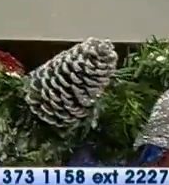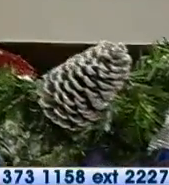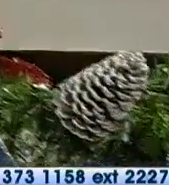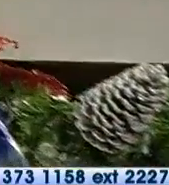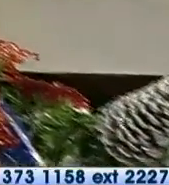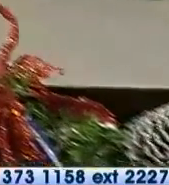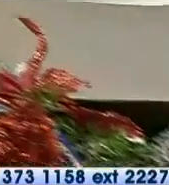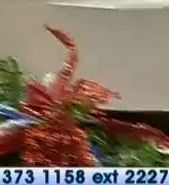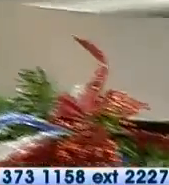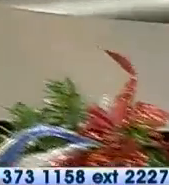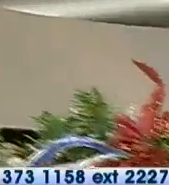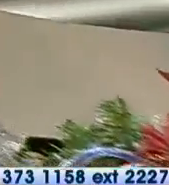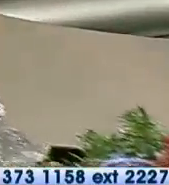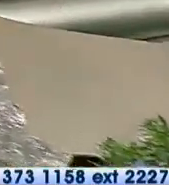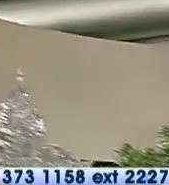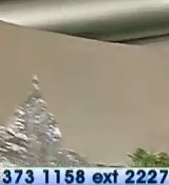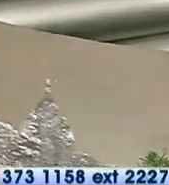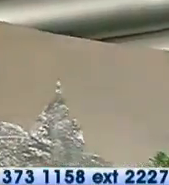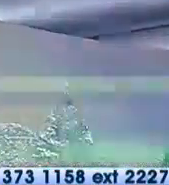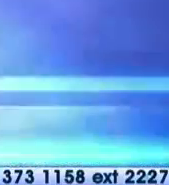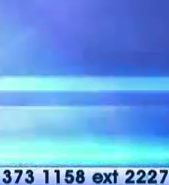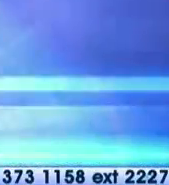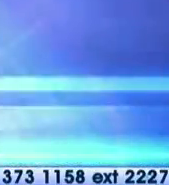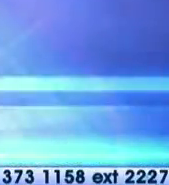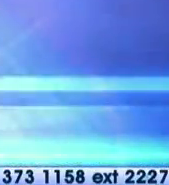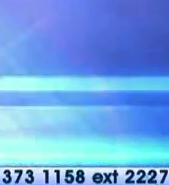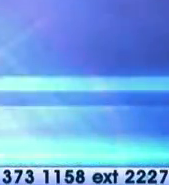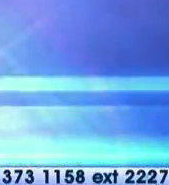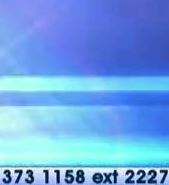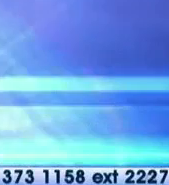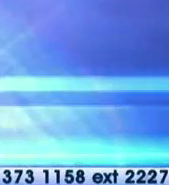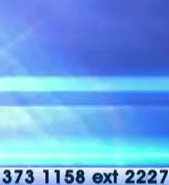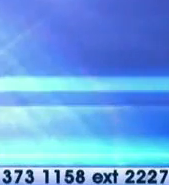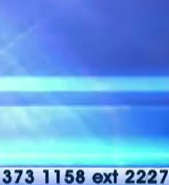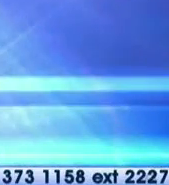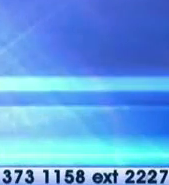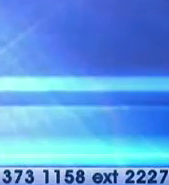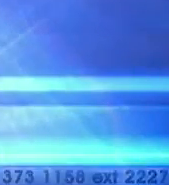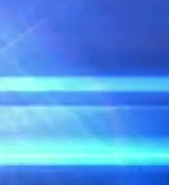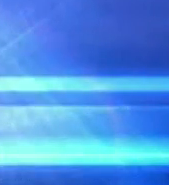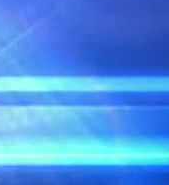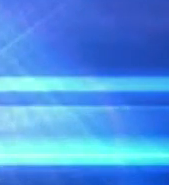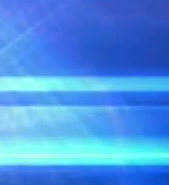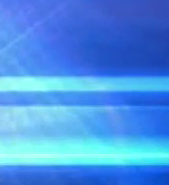siempre en la comunidad. En la mañana y en la noche.